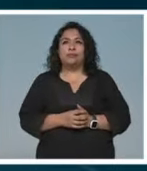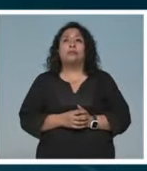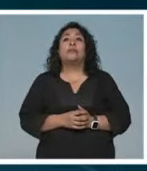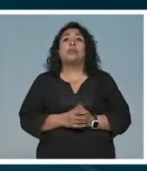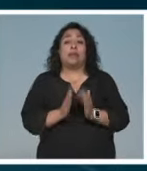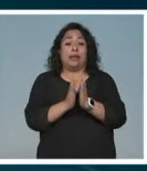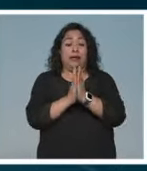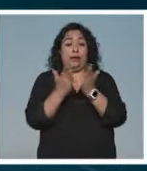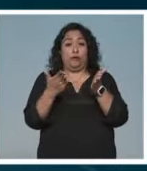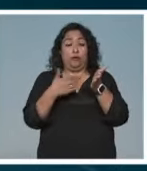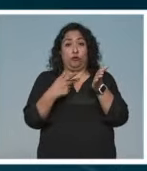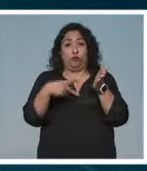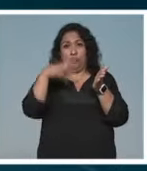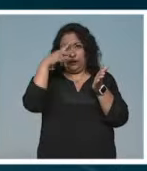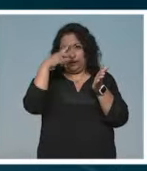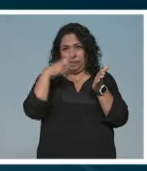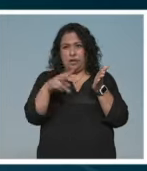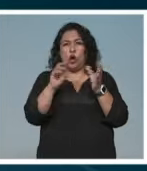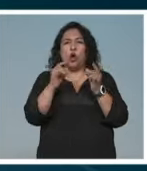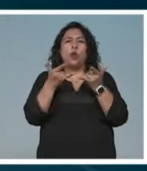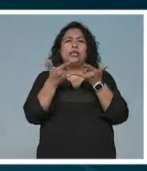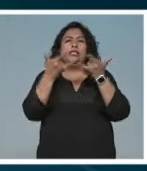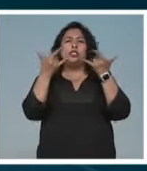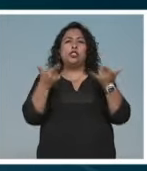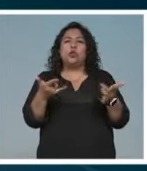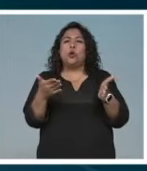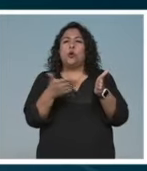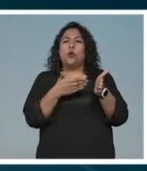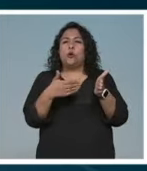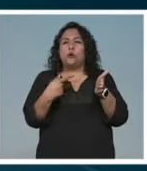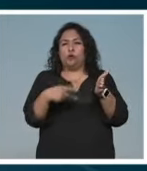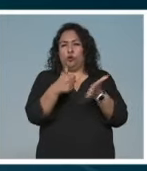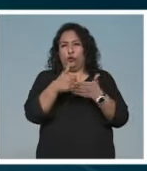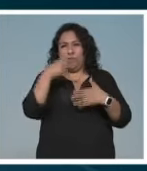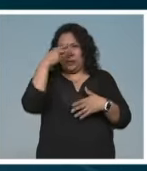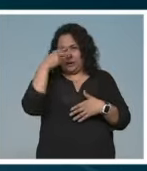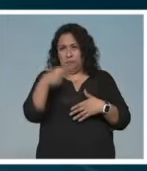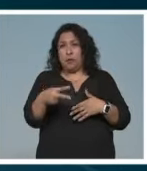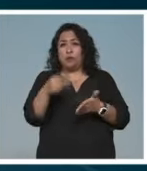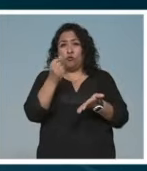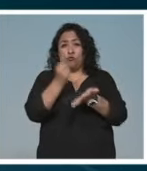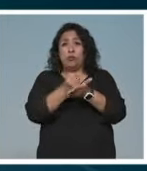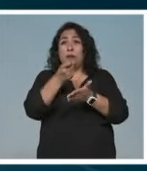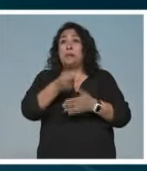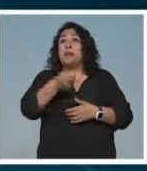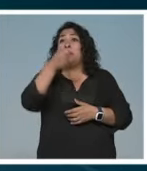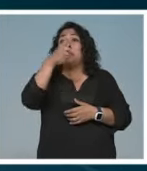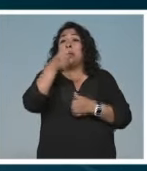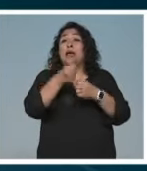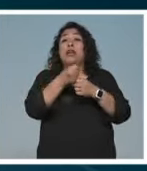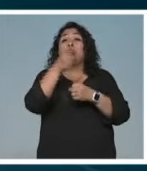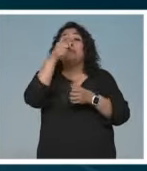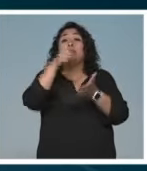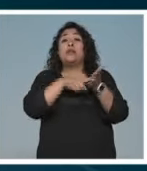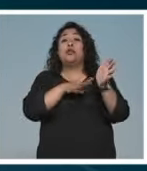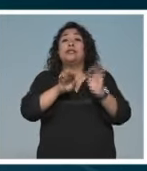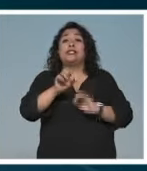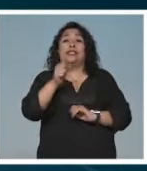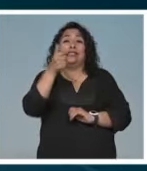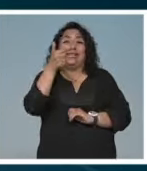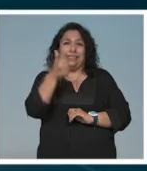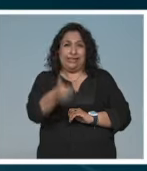El libro Cocina Mexicana o Historia Gastronómica de la Ciudad de México, publicado por primera vez en